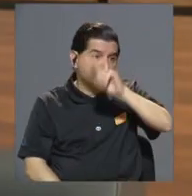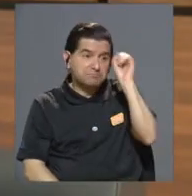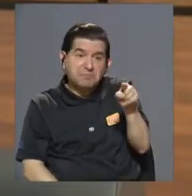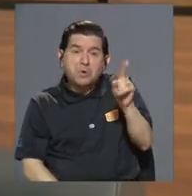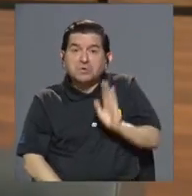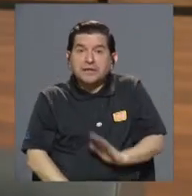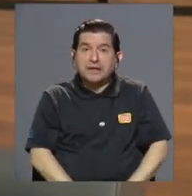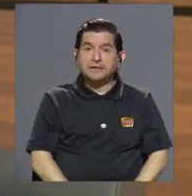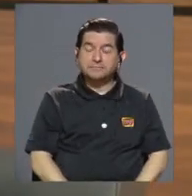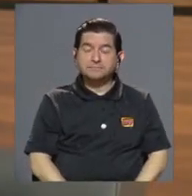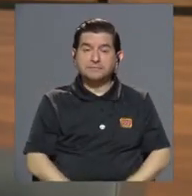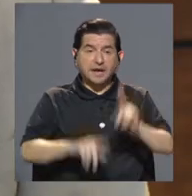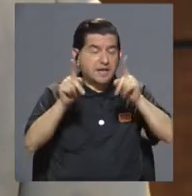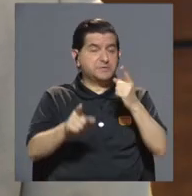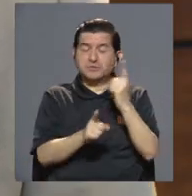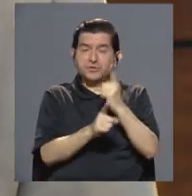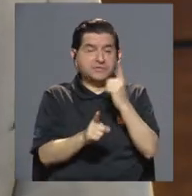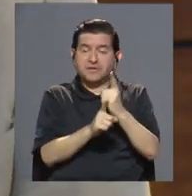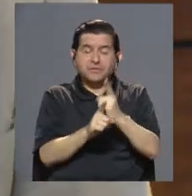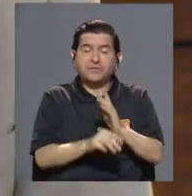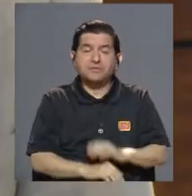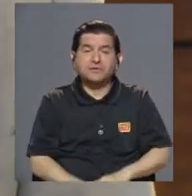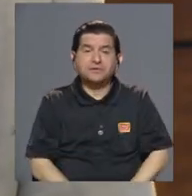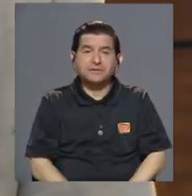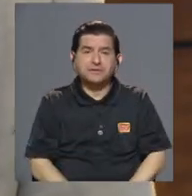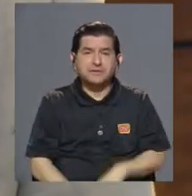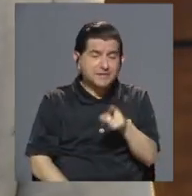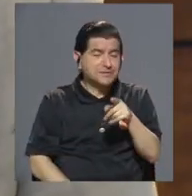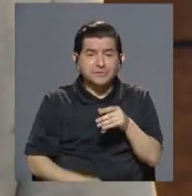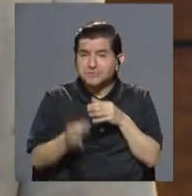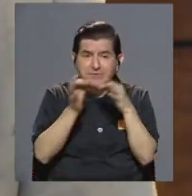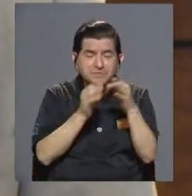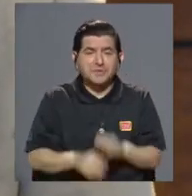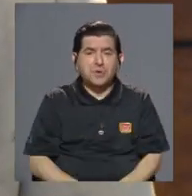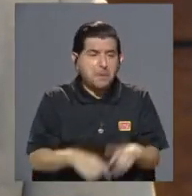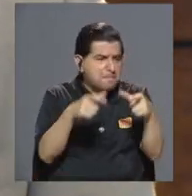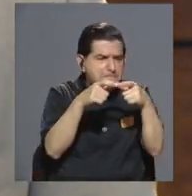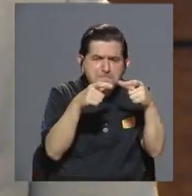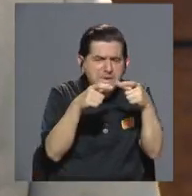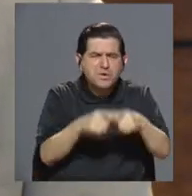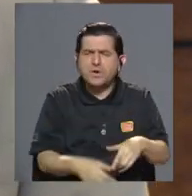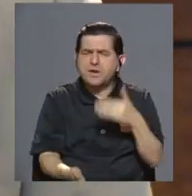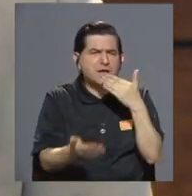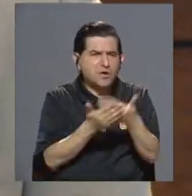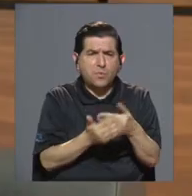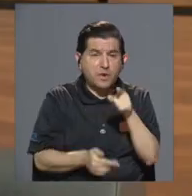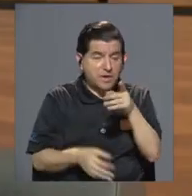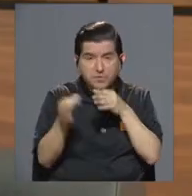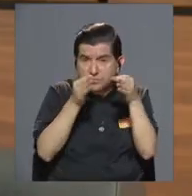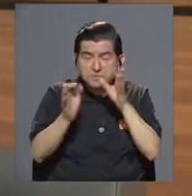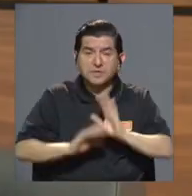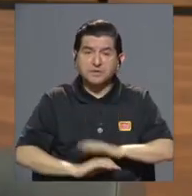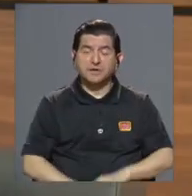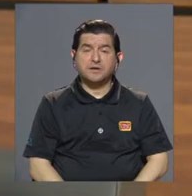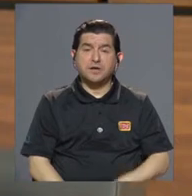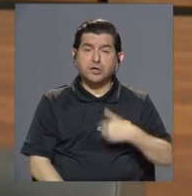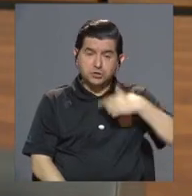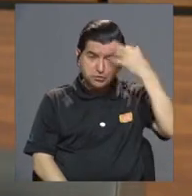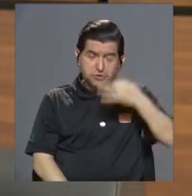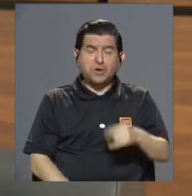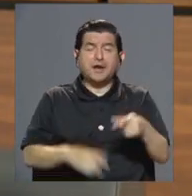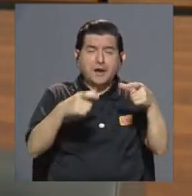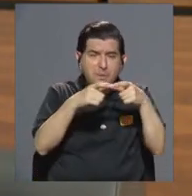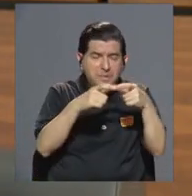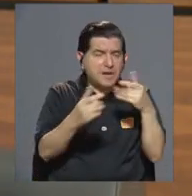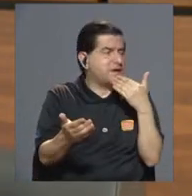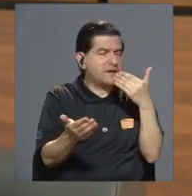Pregúntesela a los que no lo son. No, pero es que usted lo ha dicho. ¿Esa minoría que no es buena? Eso es usted que lo está diciendo. Vea, yo creo que la